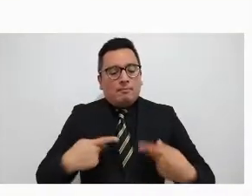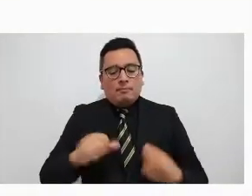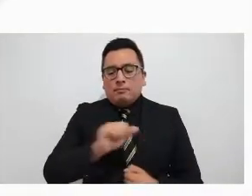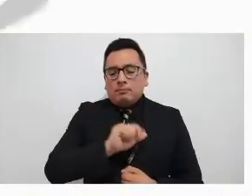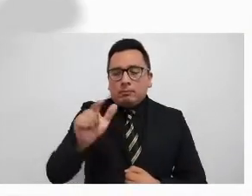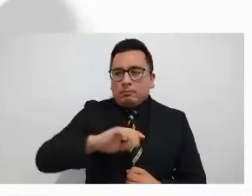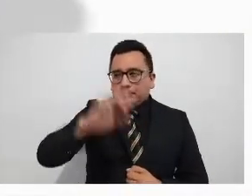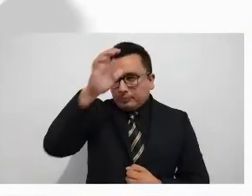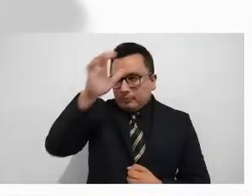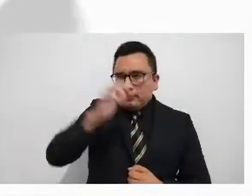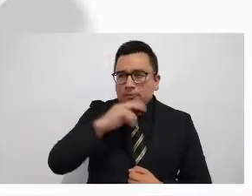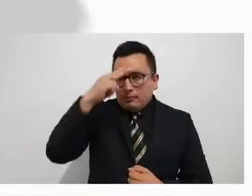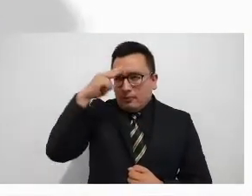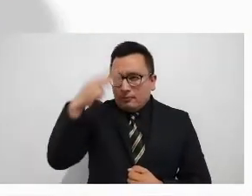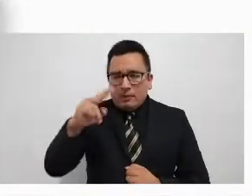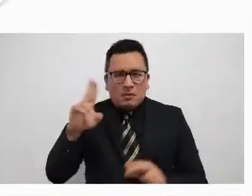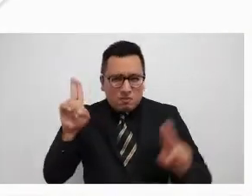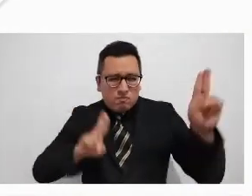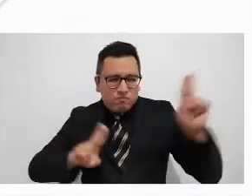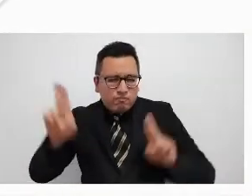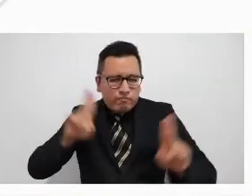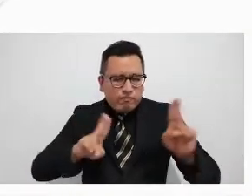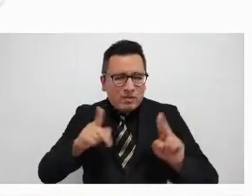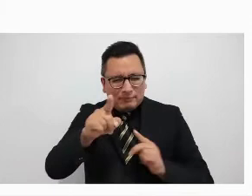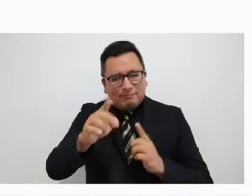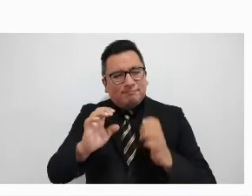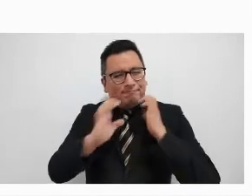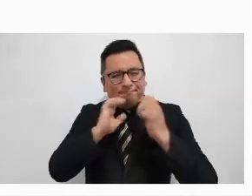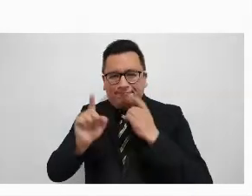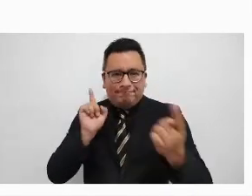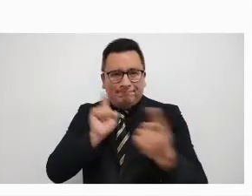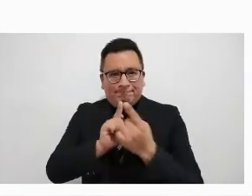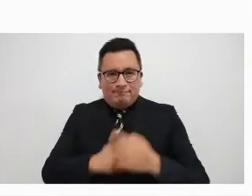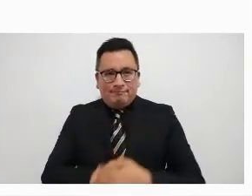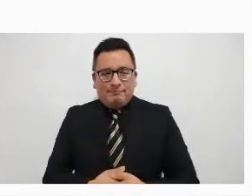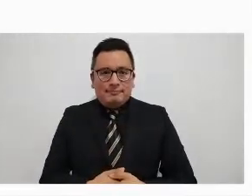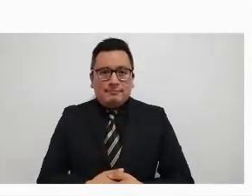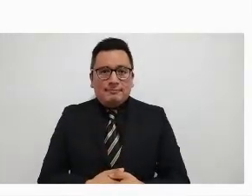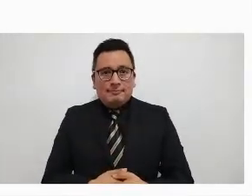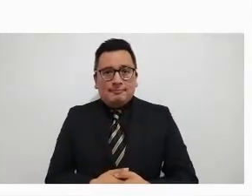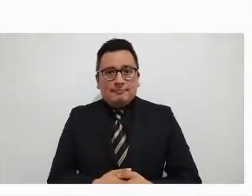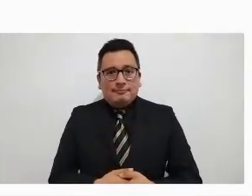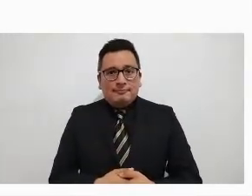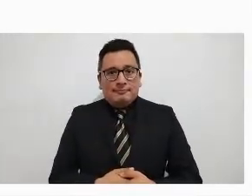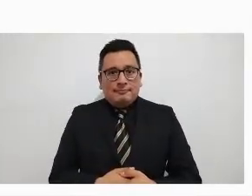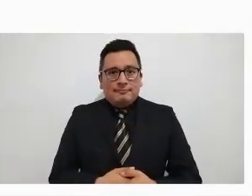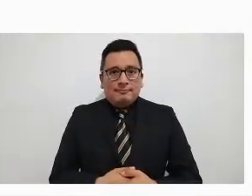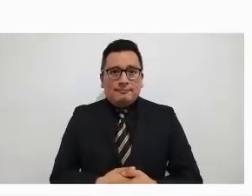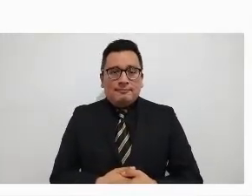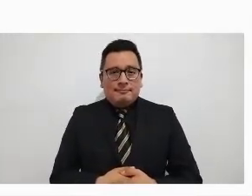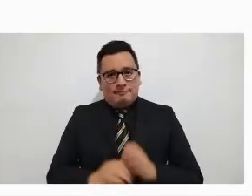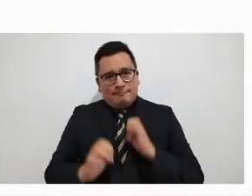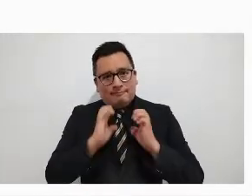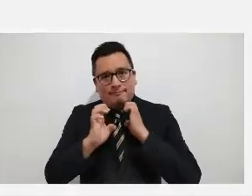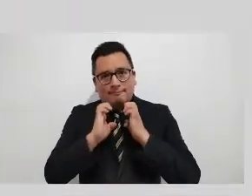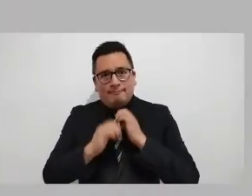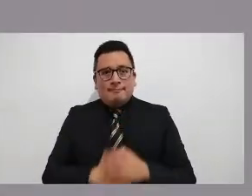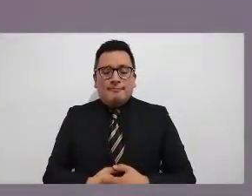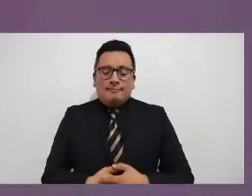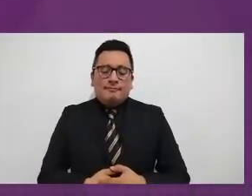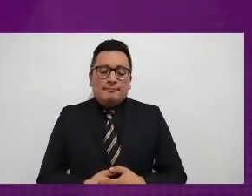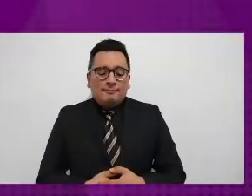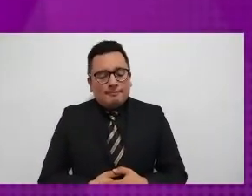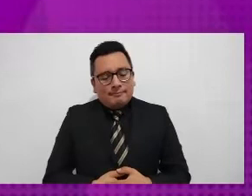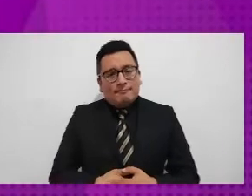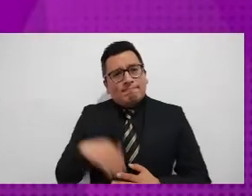vida democrática de Coahuila y de México en comunicación directa con usted. La entrevista.